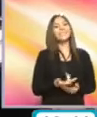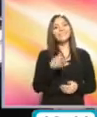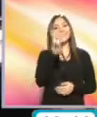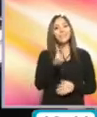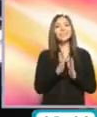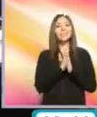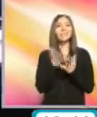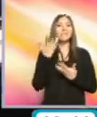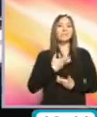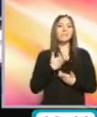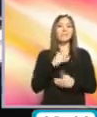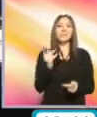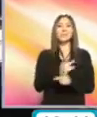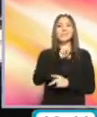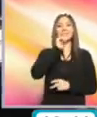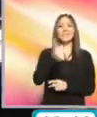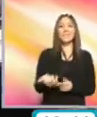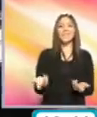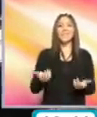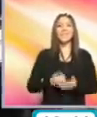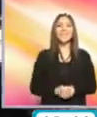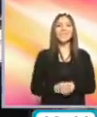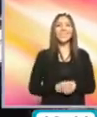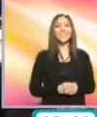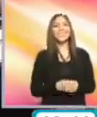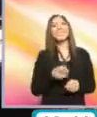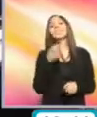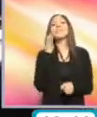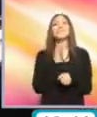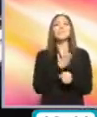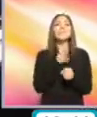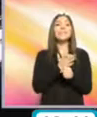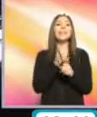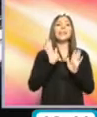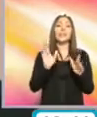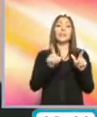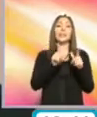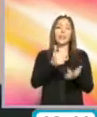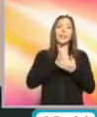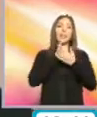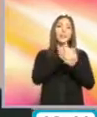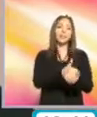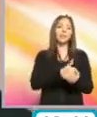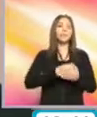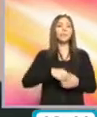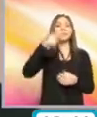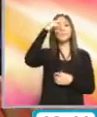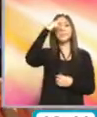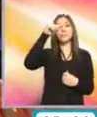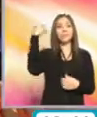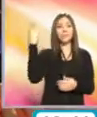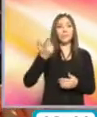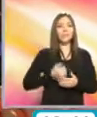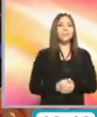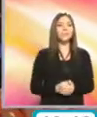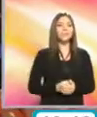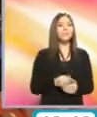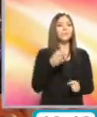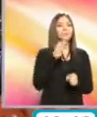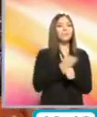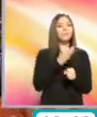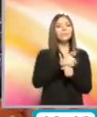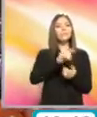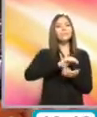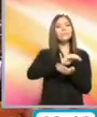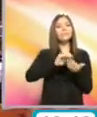pasa nada, no pasa nada, no pasa Vámonos a nada. prepararlas, Ok. pues. Bueno, Ya que estás acá, nos ayudas. sencillo, Muy bien. chicos. Tenemos nuestra masa